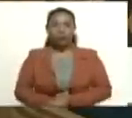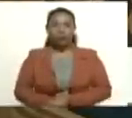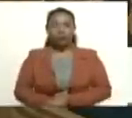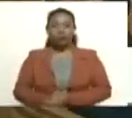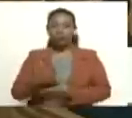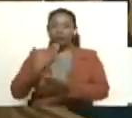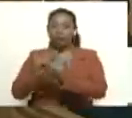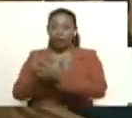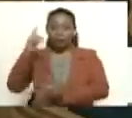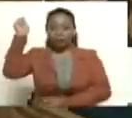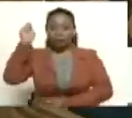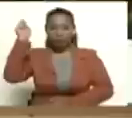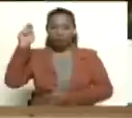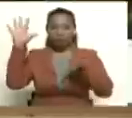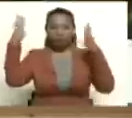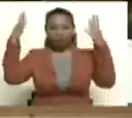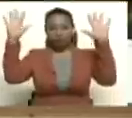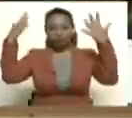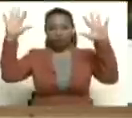Gracias, diputado.